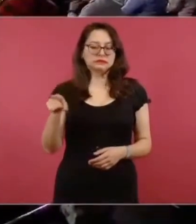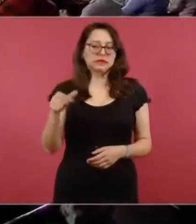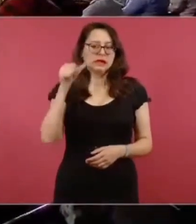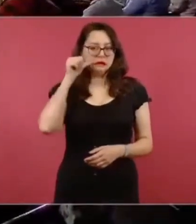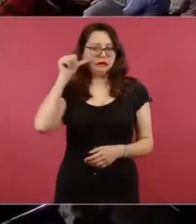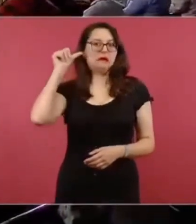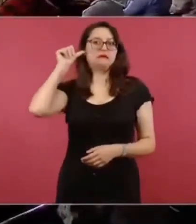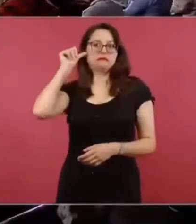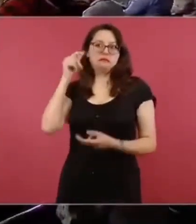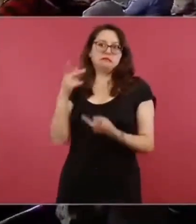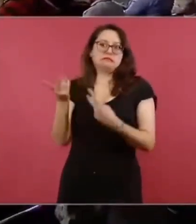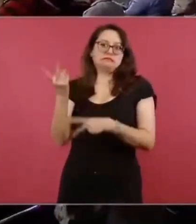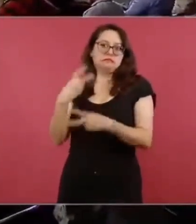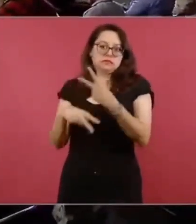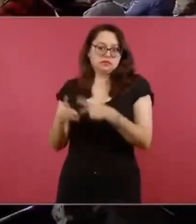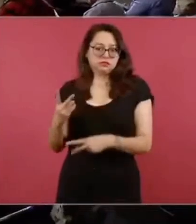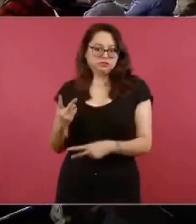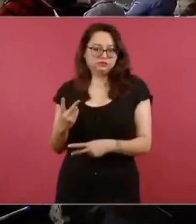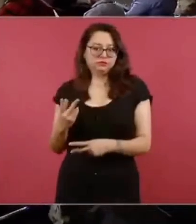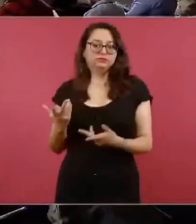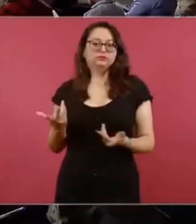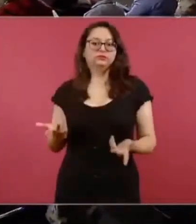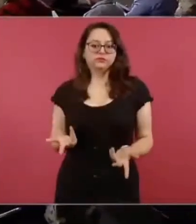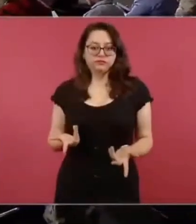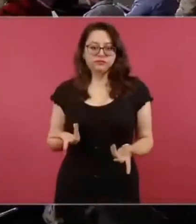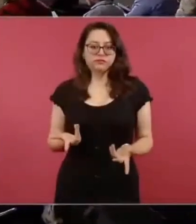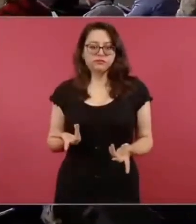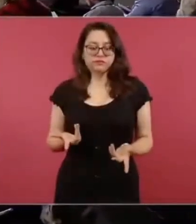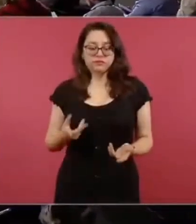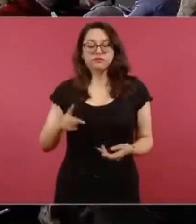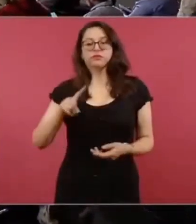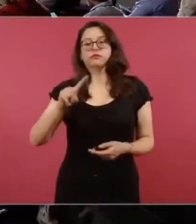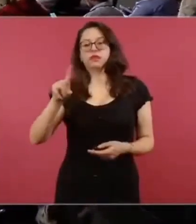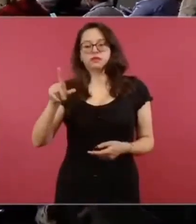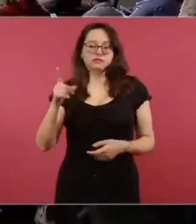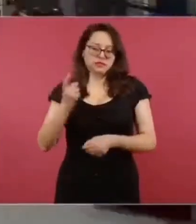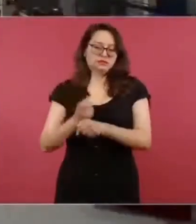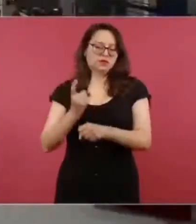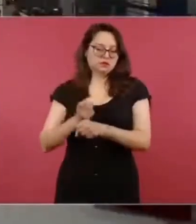y ya después nos vamos a las primeras filas.